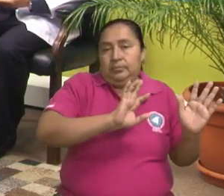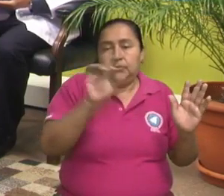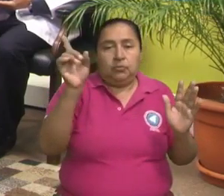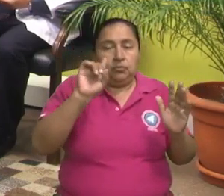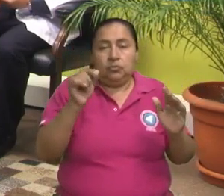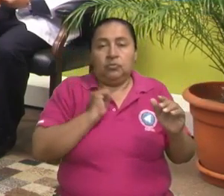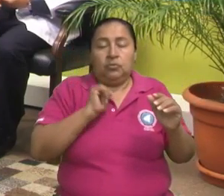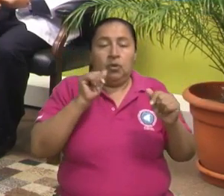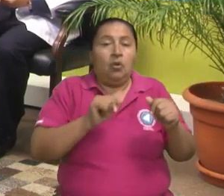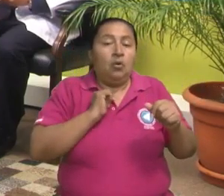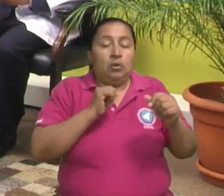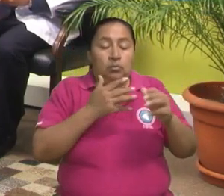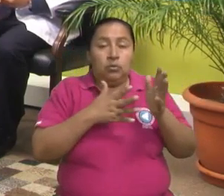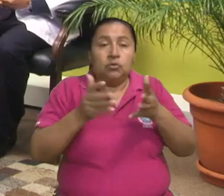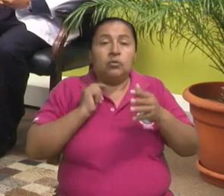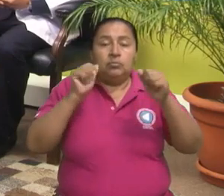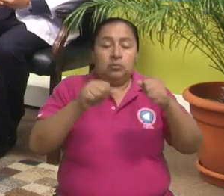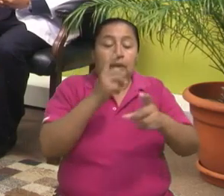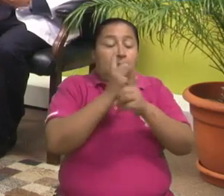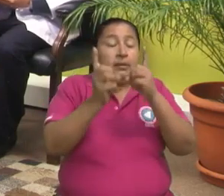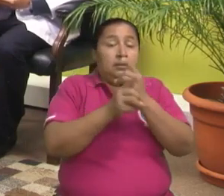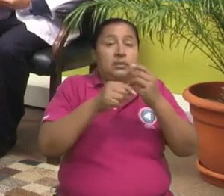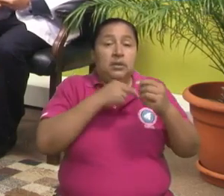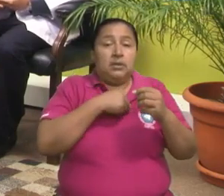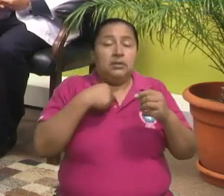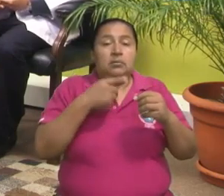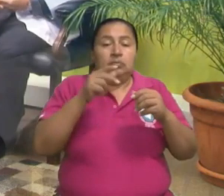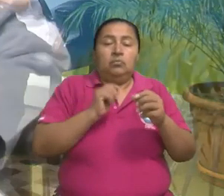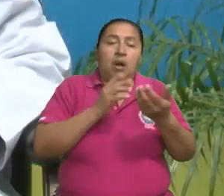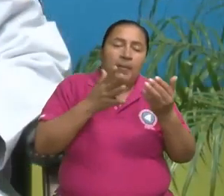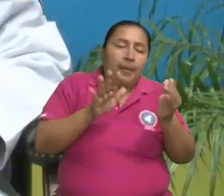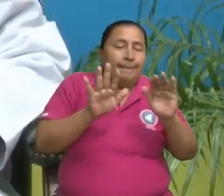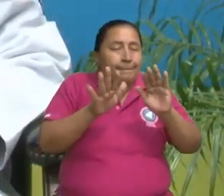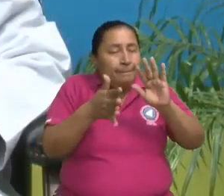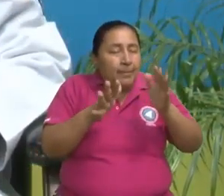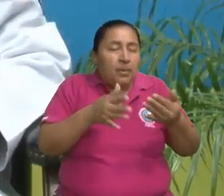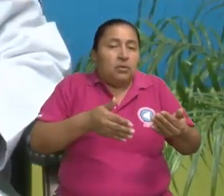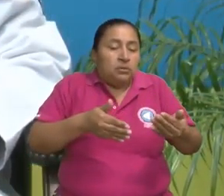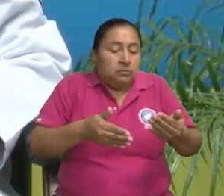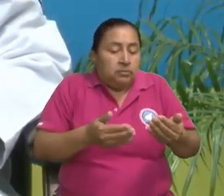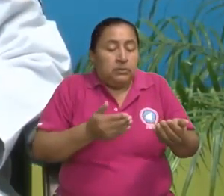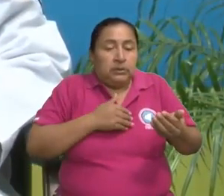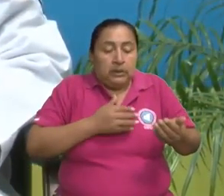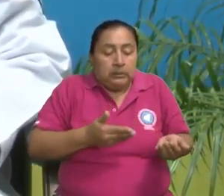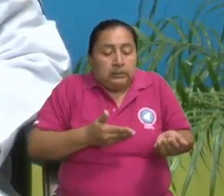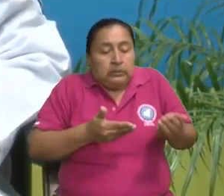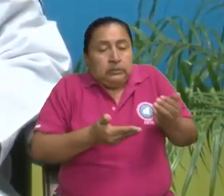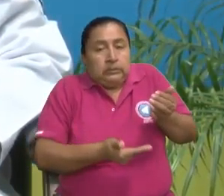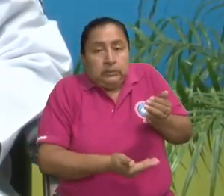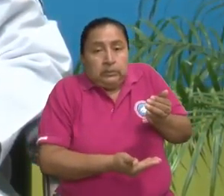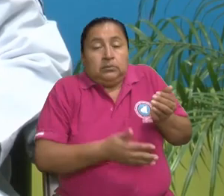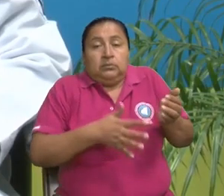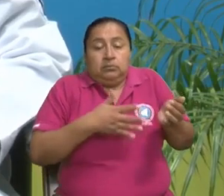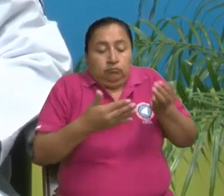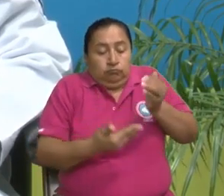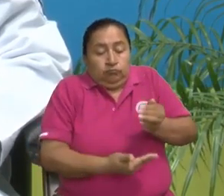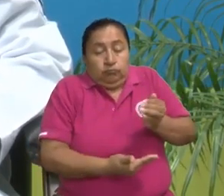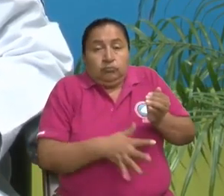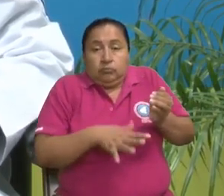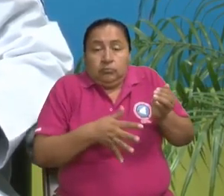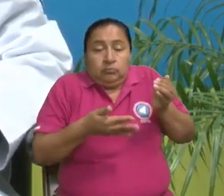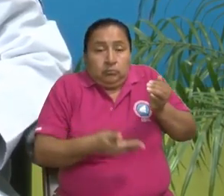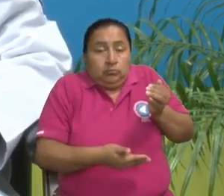posición horizontal tienen que ser una posición semisentado de más que sí que hay que alimentar a los